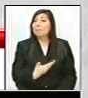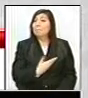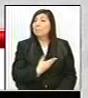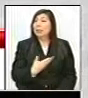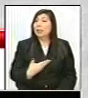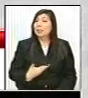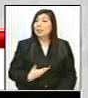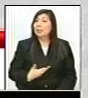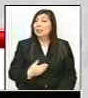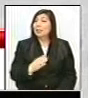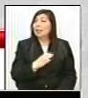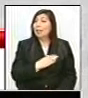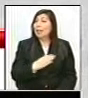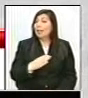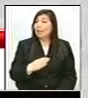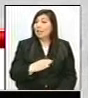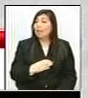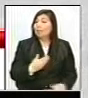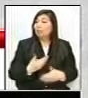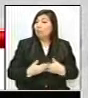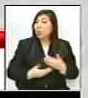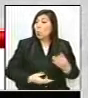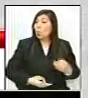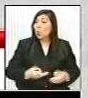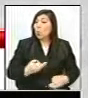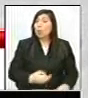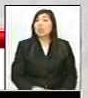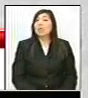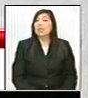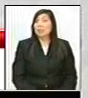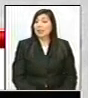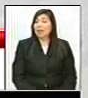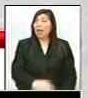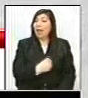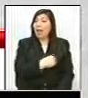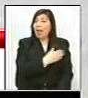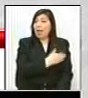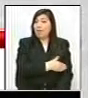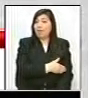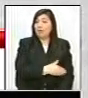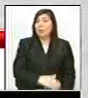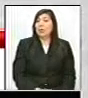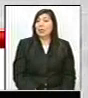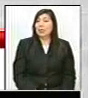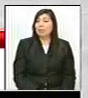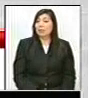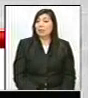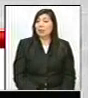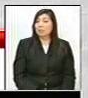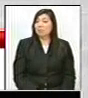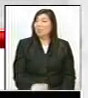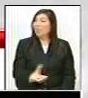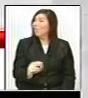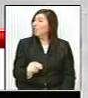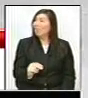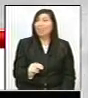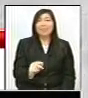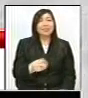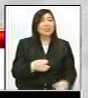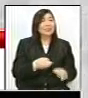Superior de Justicia del Callao, intervenga un proceso judicial a favor de Javier Prieto Balbueno. No se